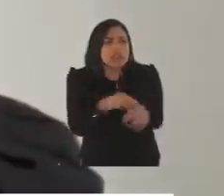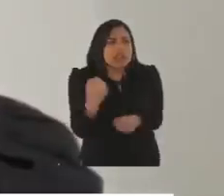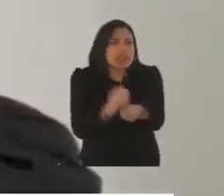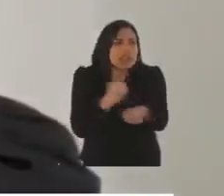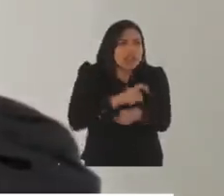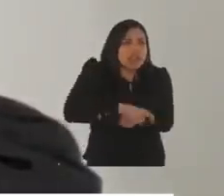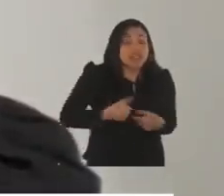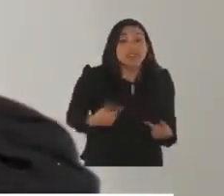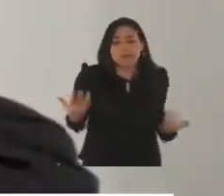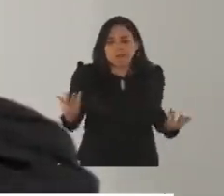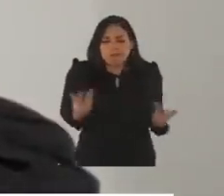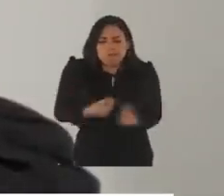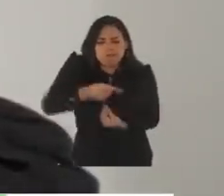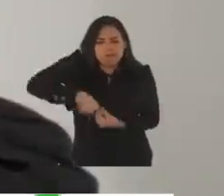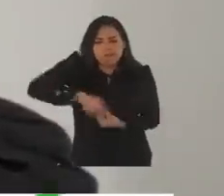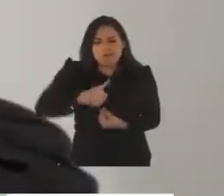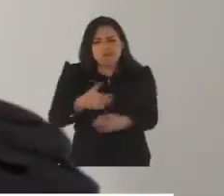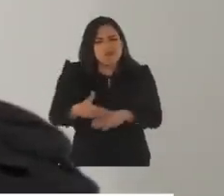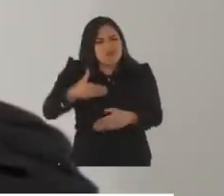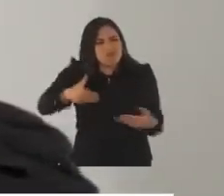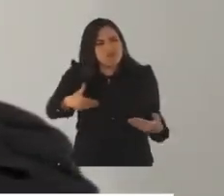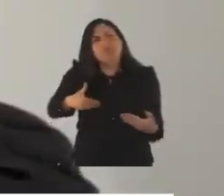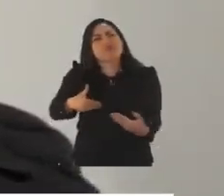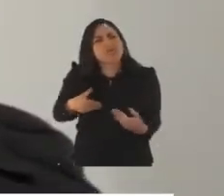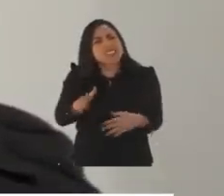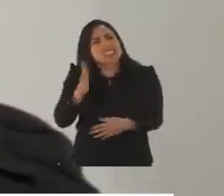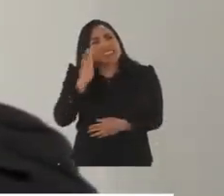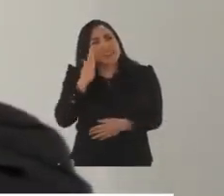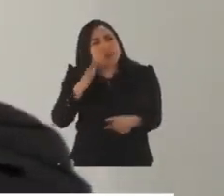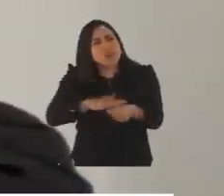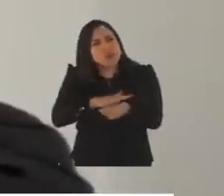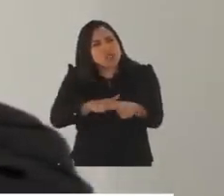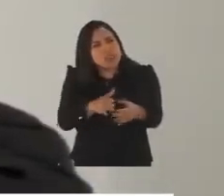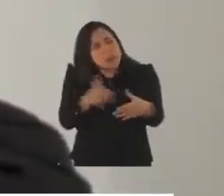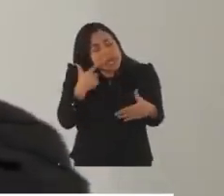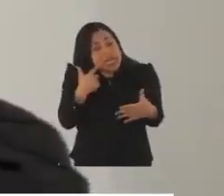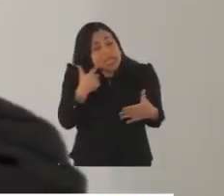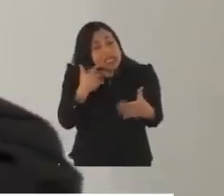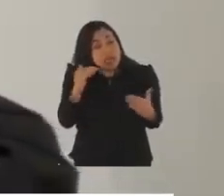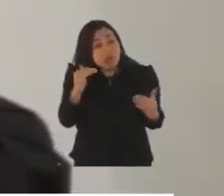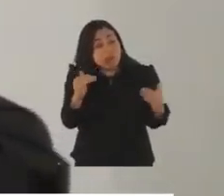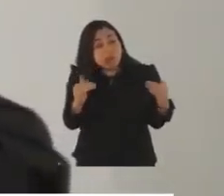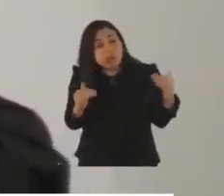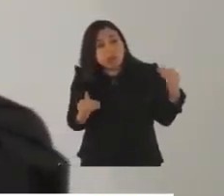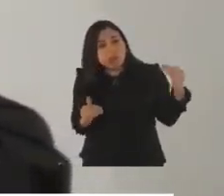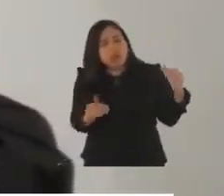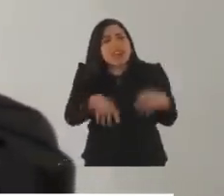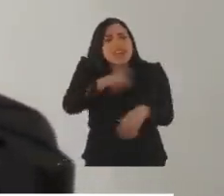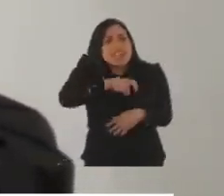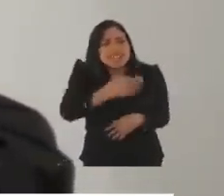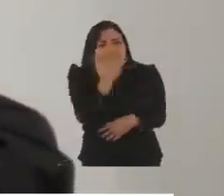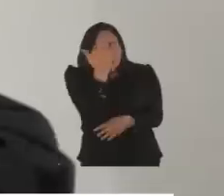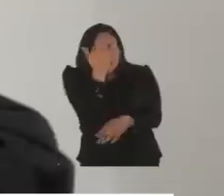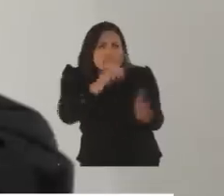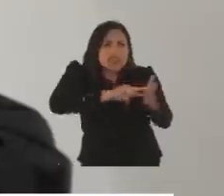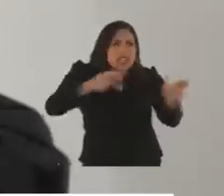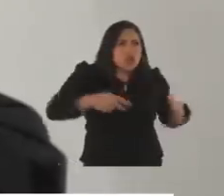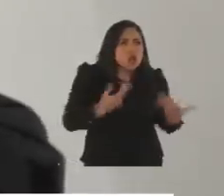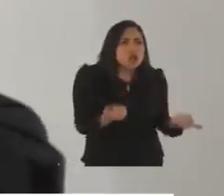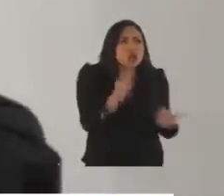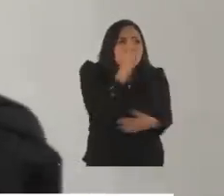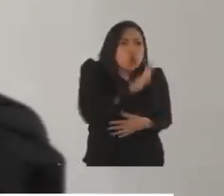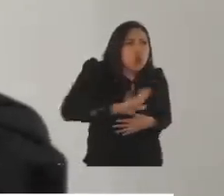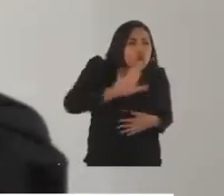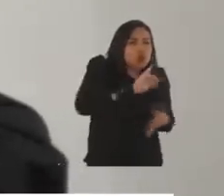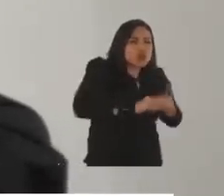como nosotros hemos medido en los últimos años una brecha que además se ha acelerado, no solamente por las necesidades en tecnología que tiene el